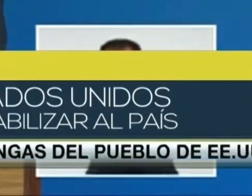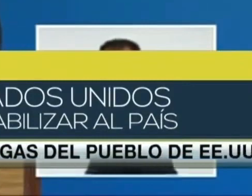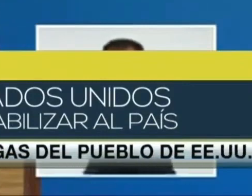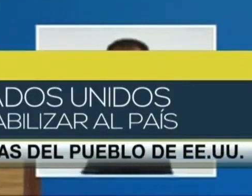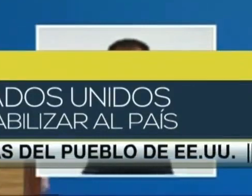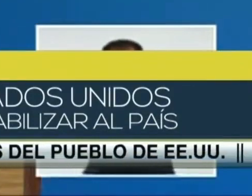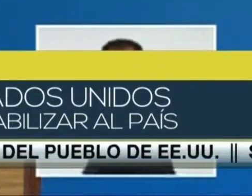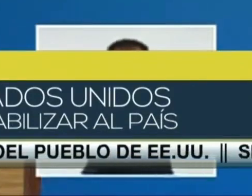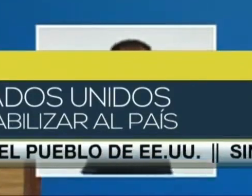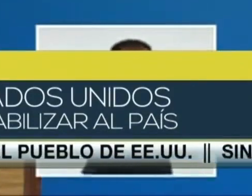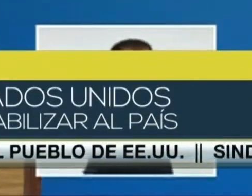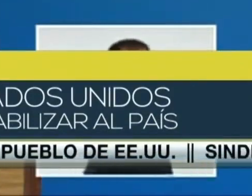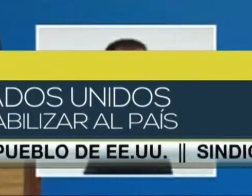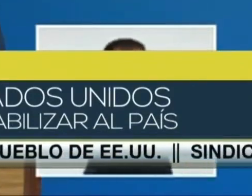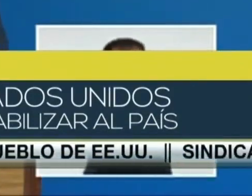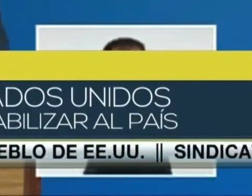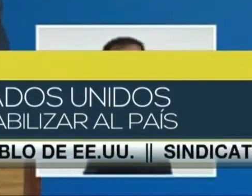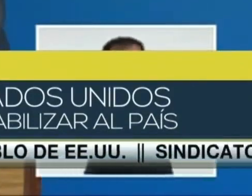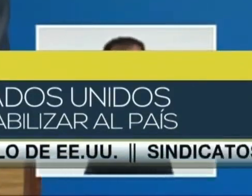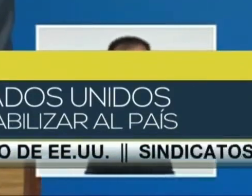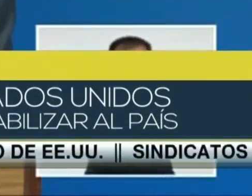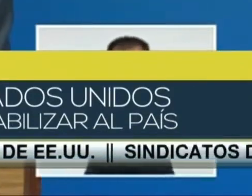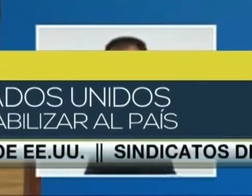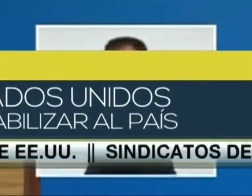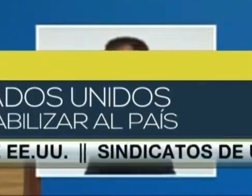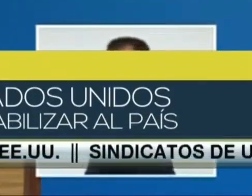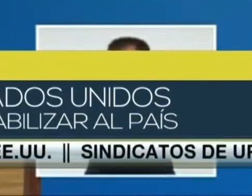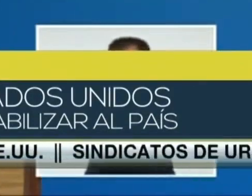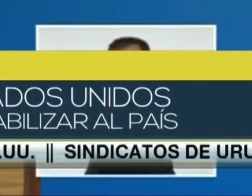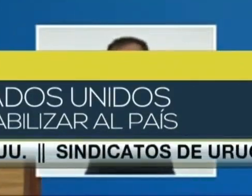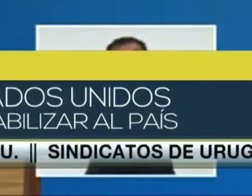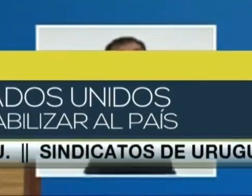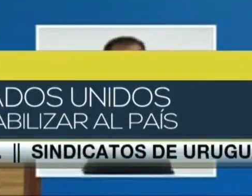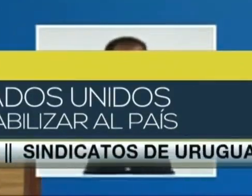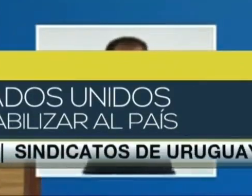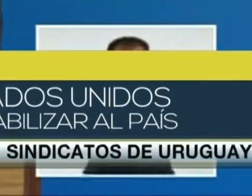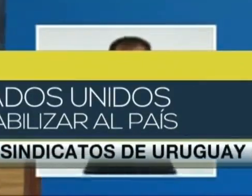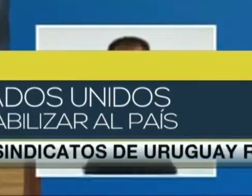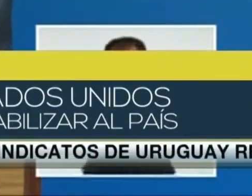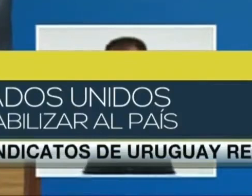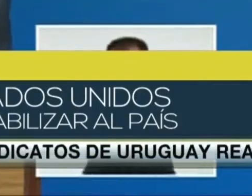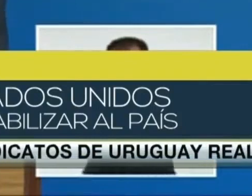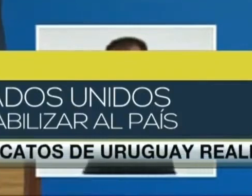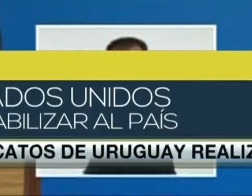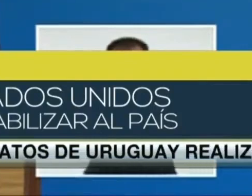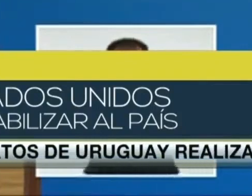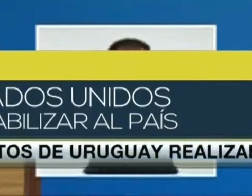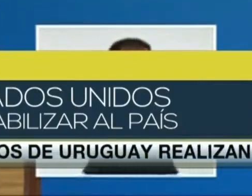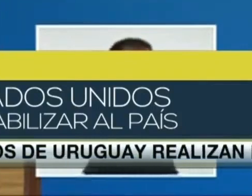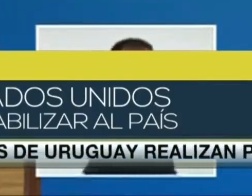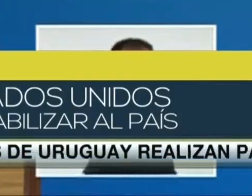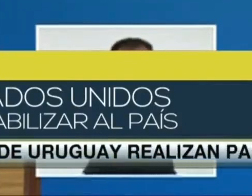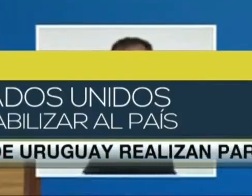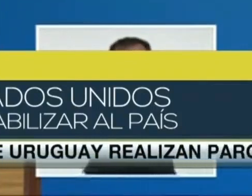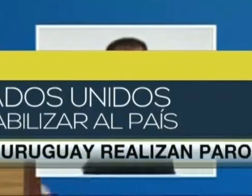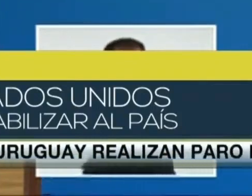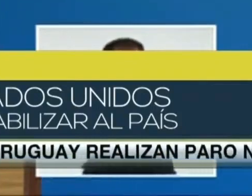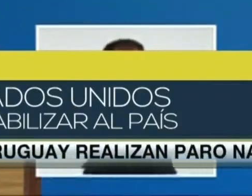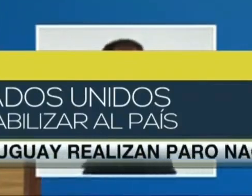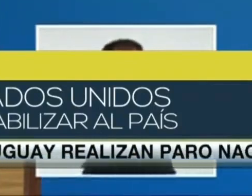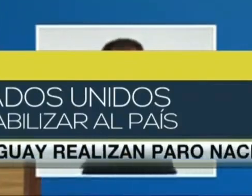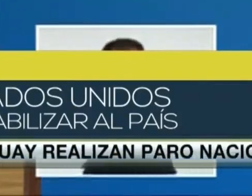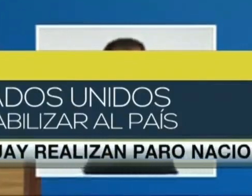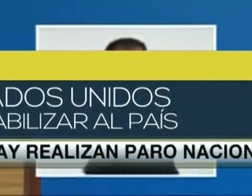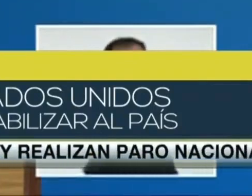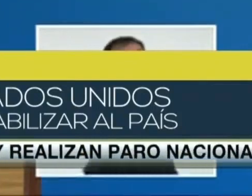En segundo lugar, porque todos esos gobiernos que están bajo presión votan de manera consistente y tradicional contra el bloqueo de los